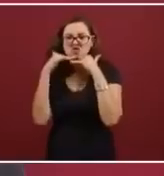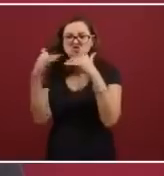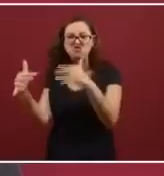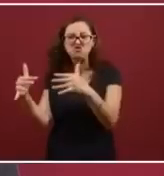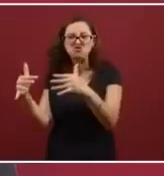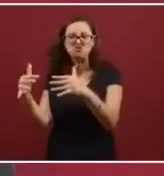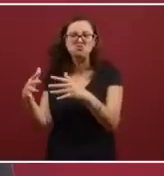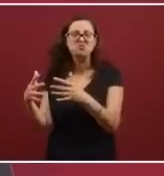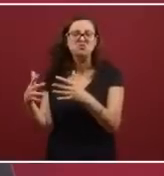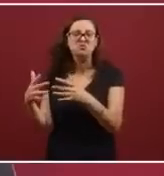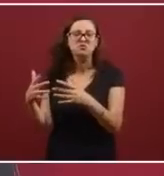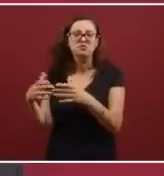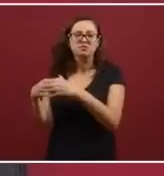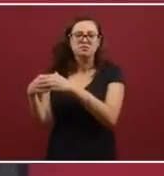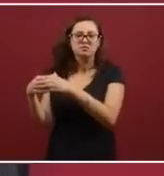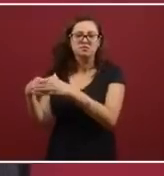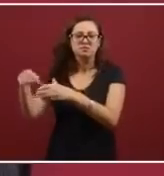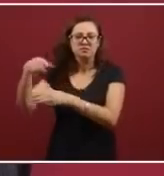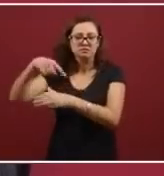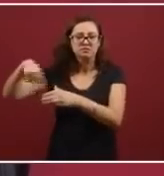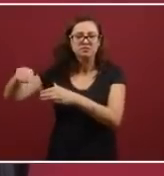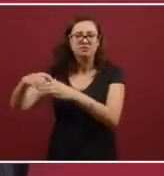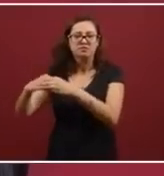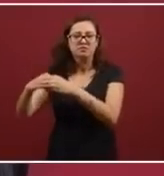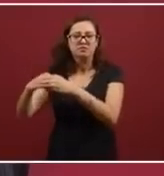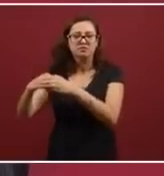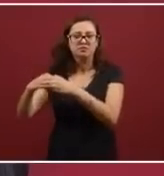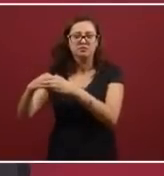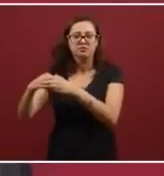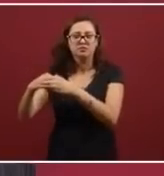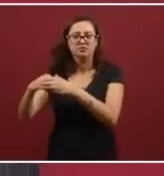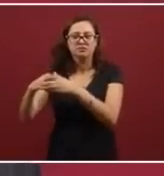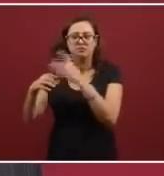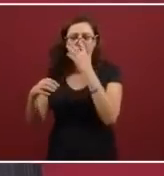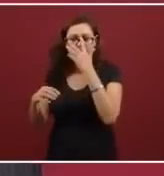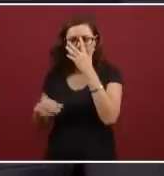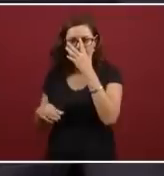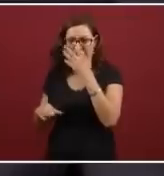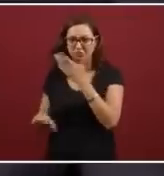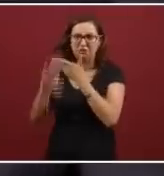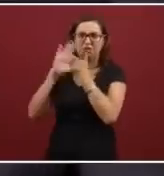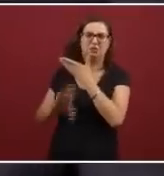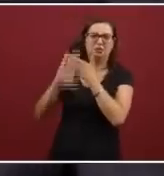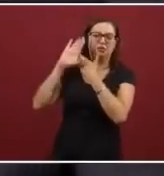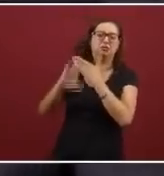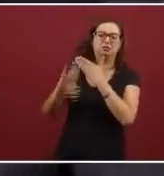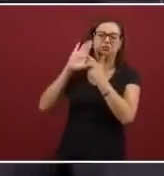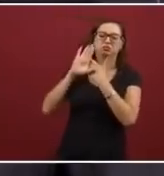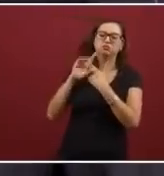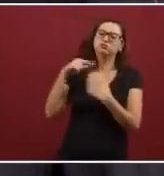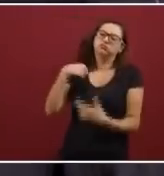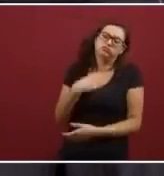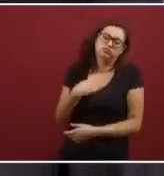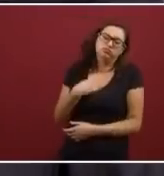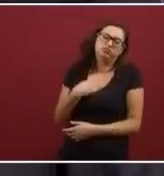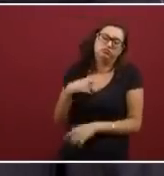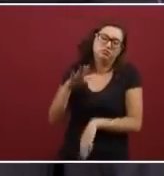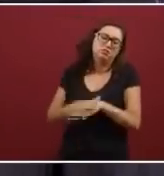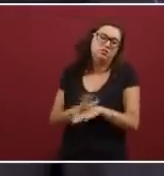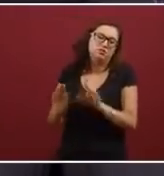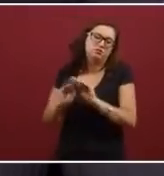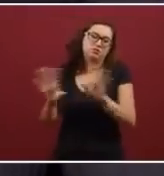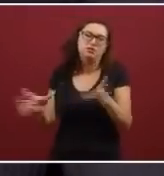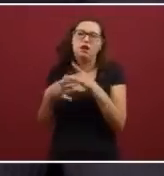y entre más me impidan hablar pues voy a ser más claro